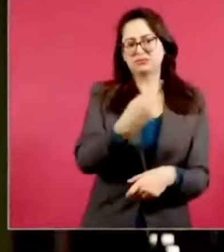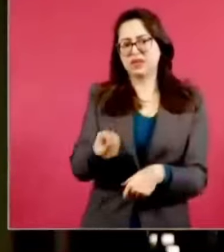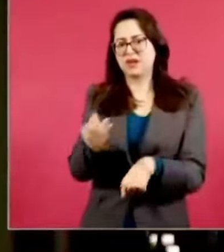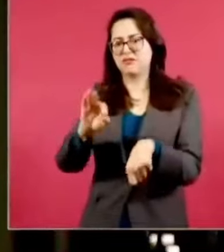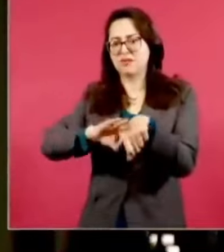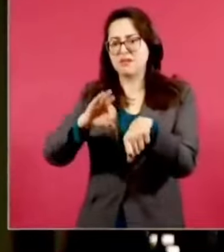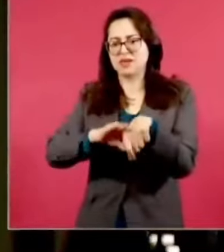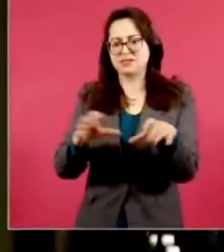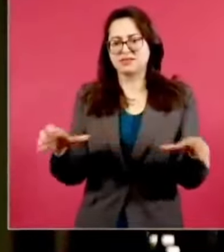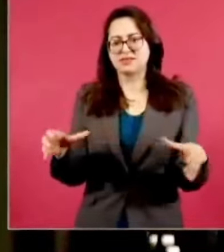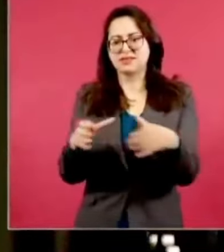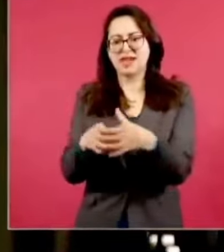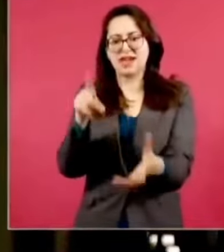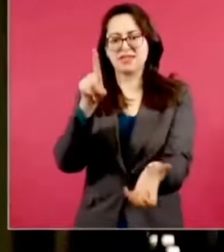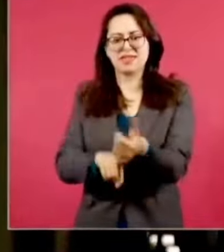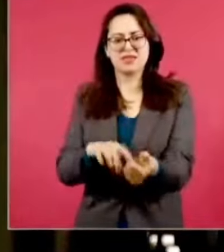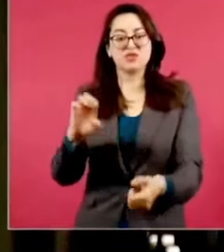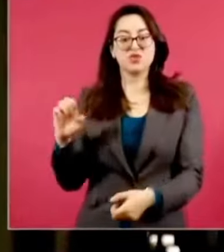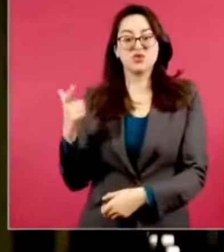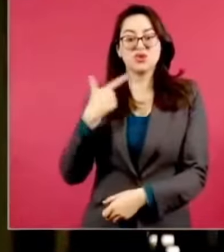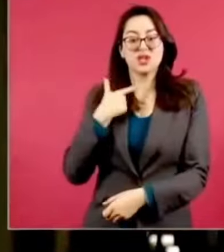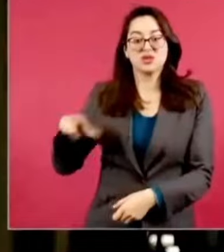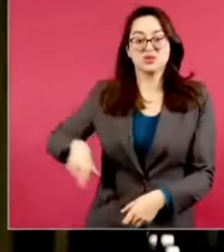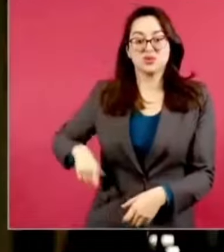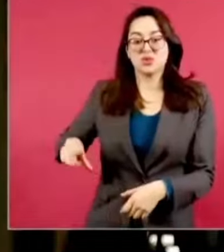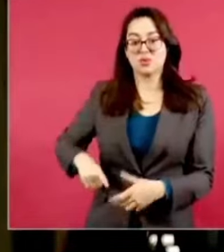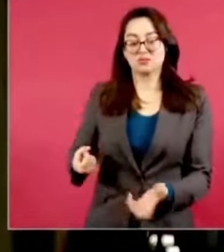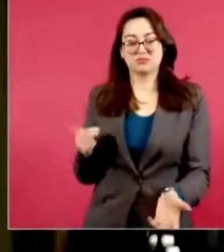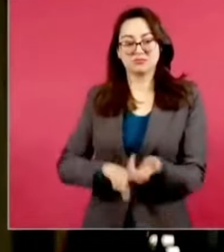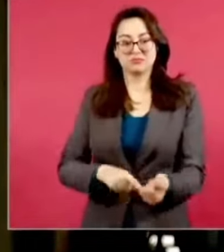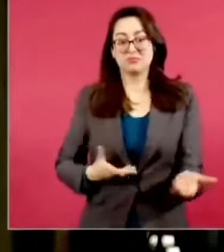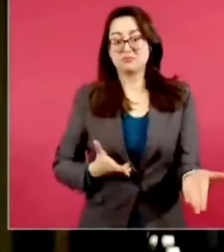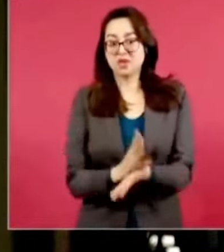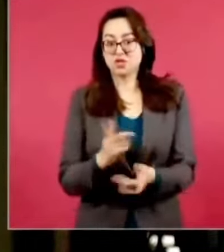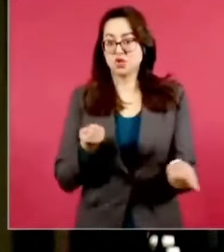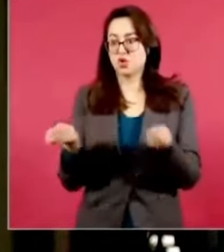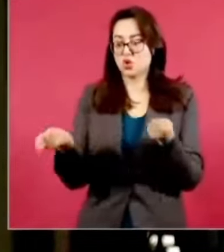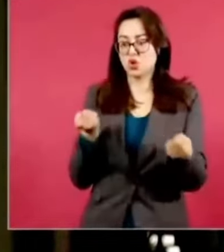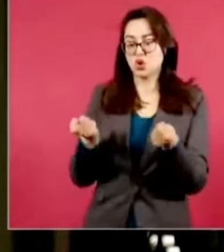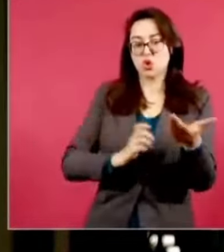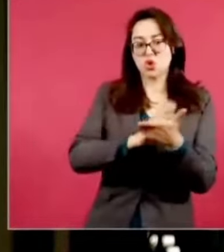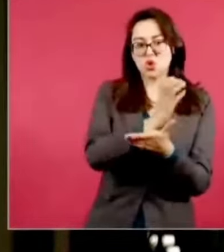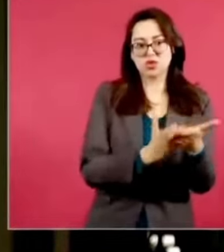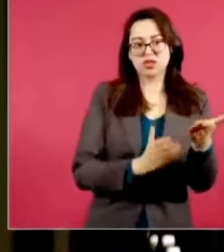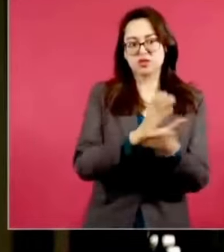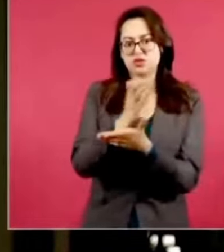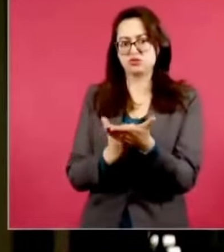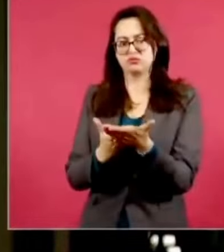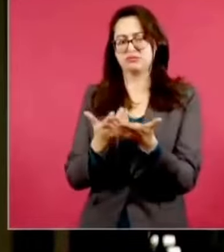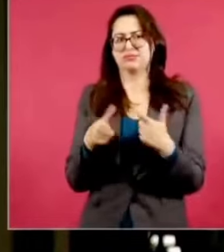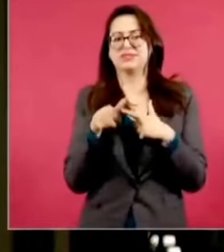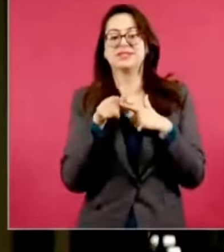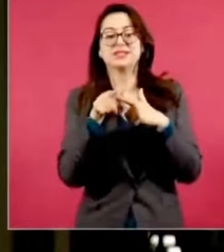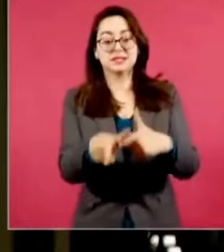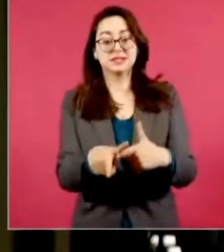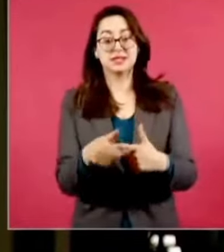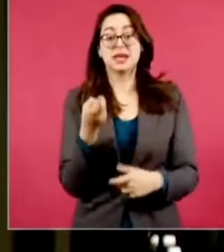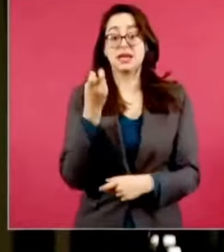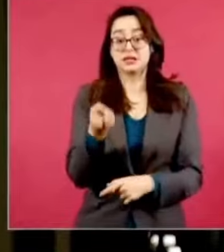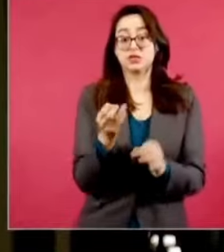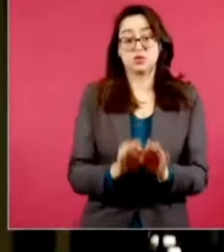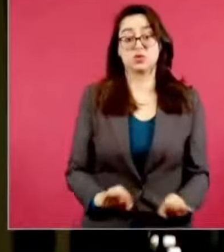de personas que a través de los gobiernos pues busca, obviamente, tener injerencia sobre los contratos. Por eso me parecía relevante el tema de este empresario, ¿no?